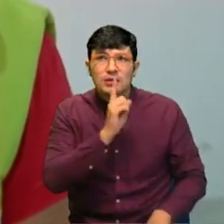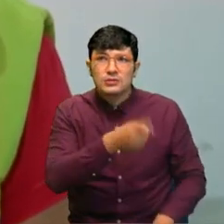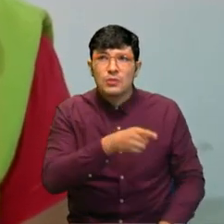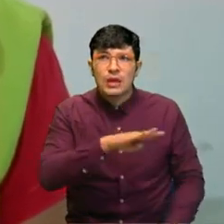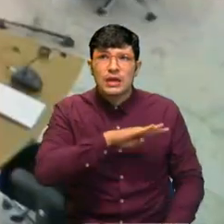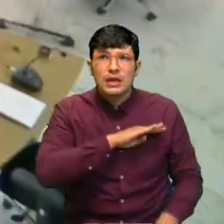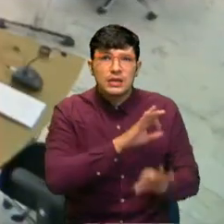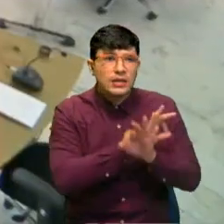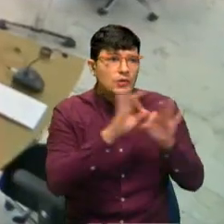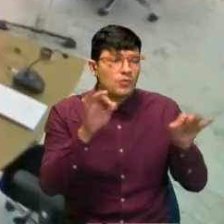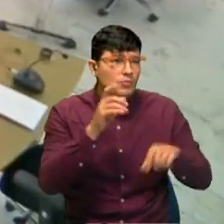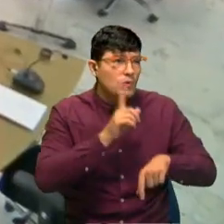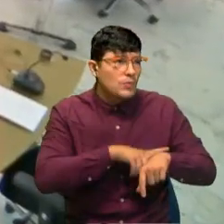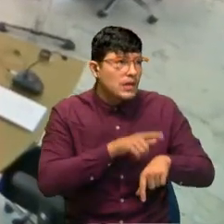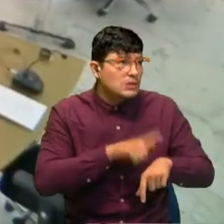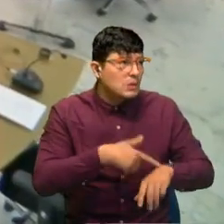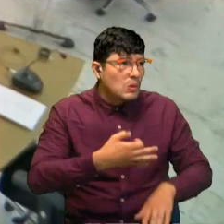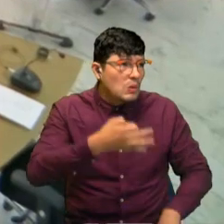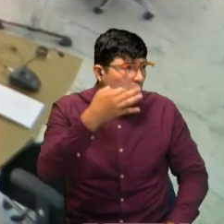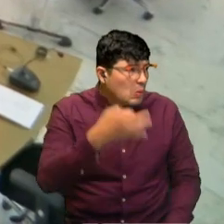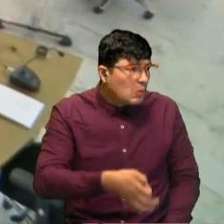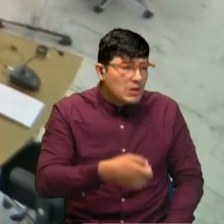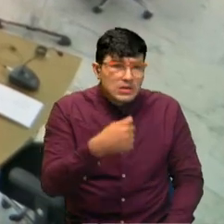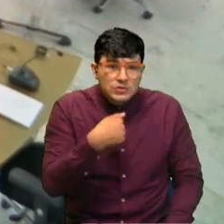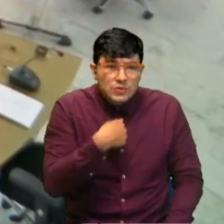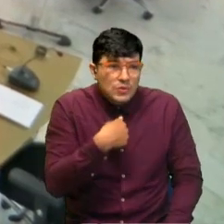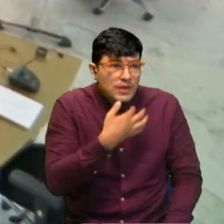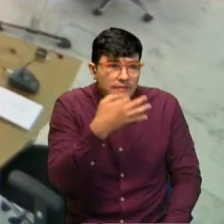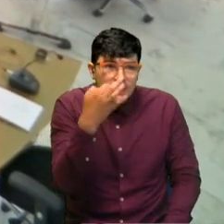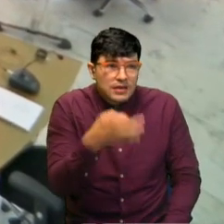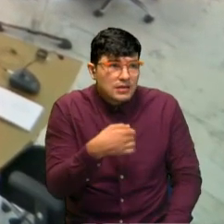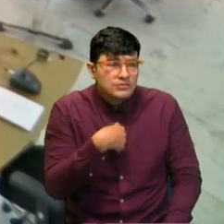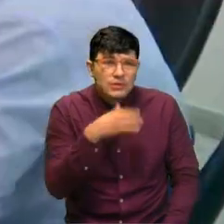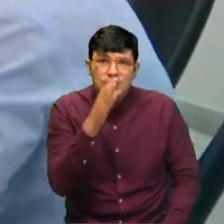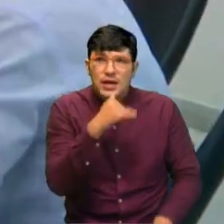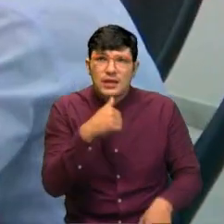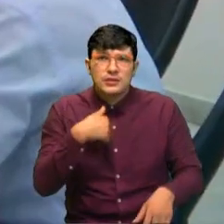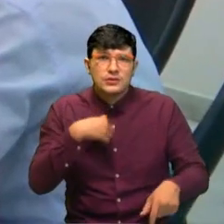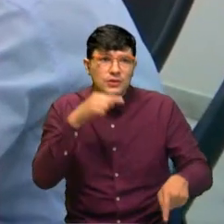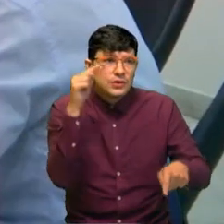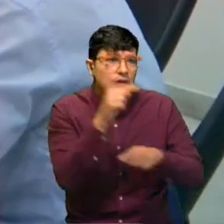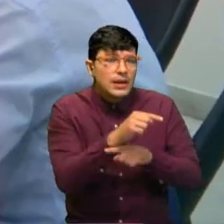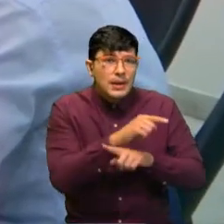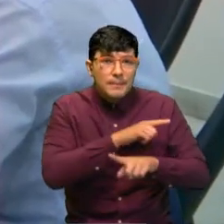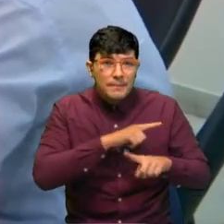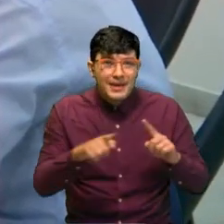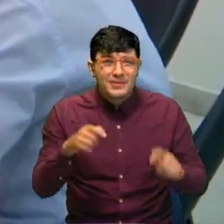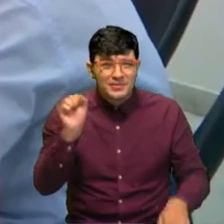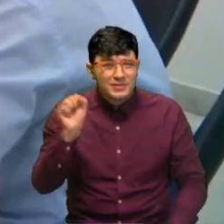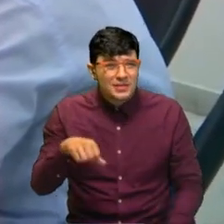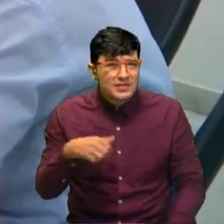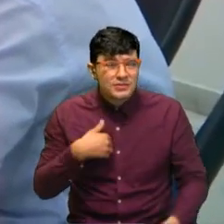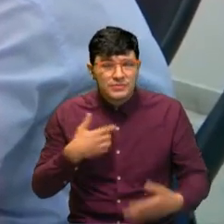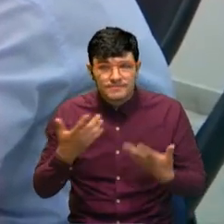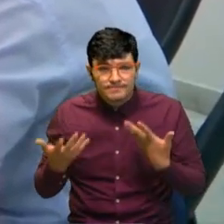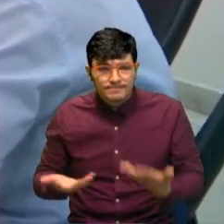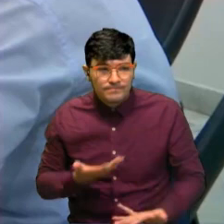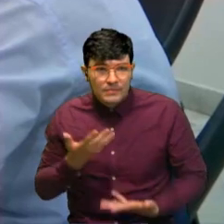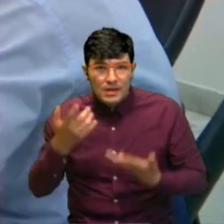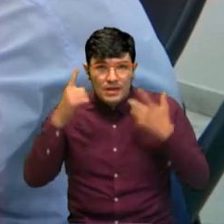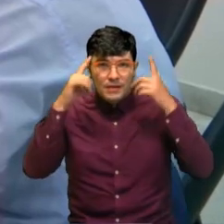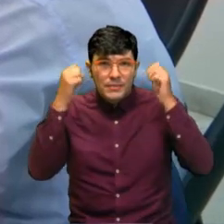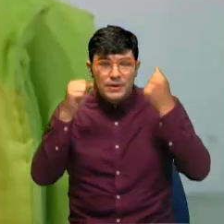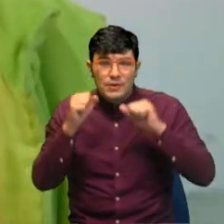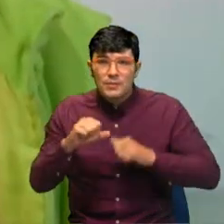de verdad no soy nadie para juzgarlo pero lo que sí me lo que sí me preocupa